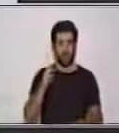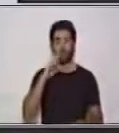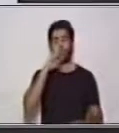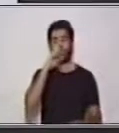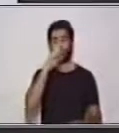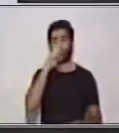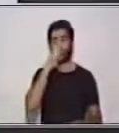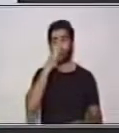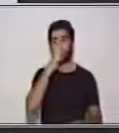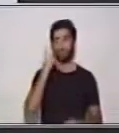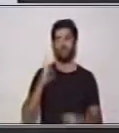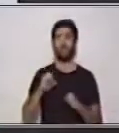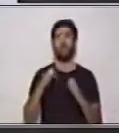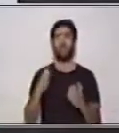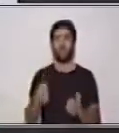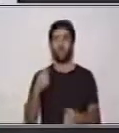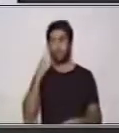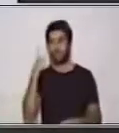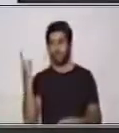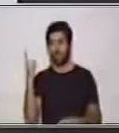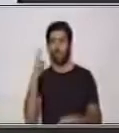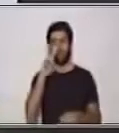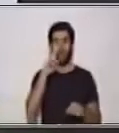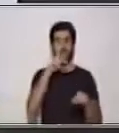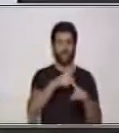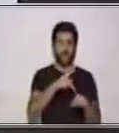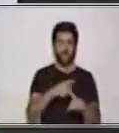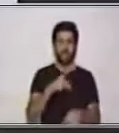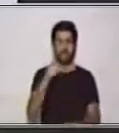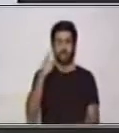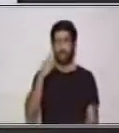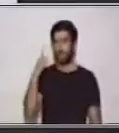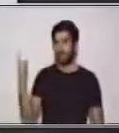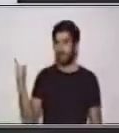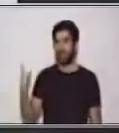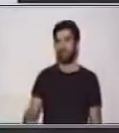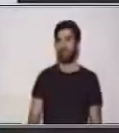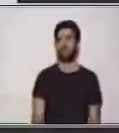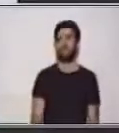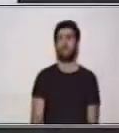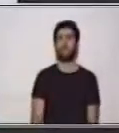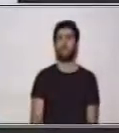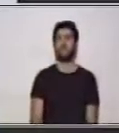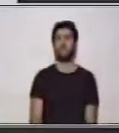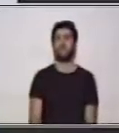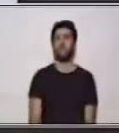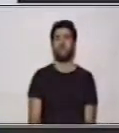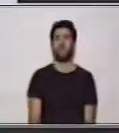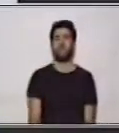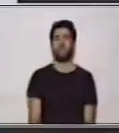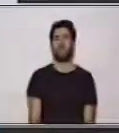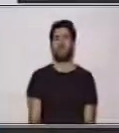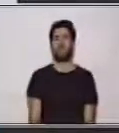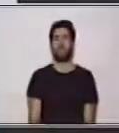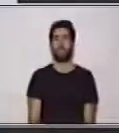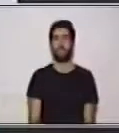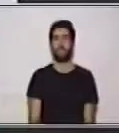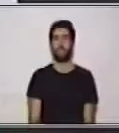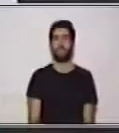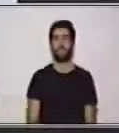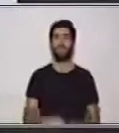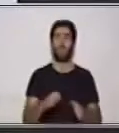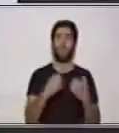Entonces, como está representado dos veces x al cuadrado, yo hago dos cuadros de